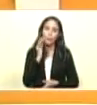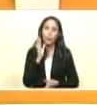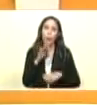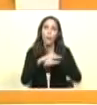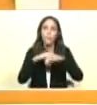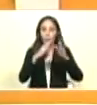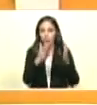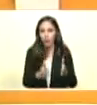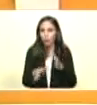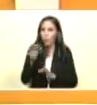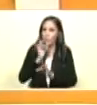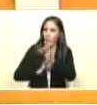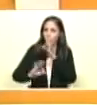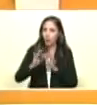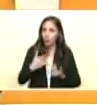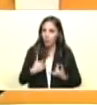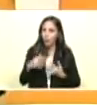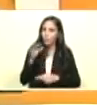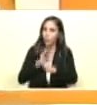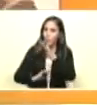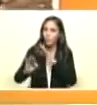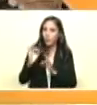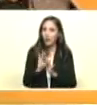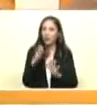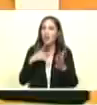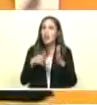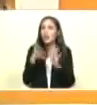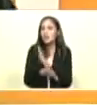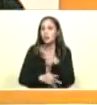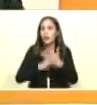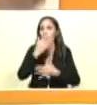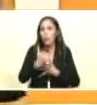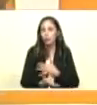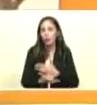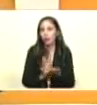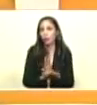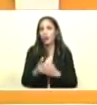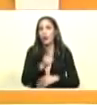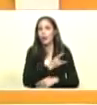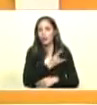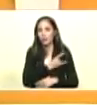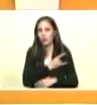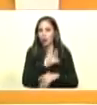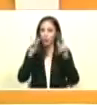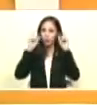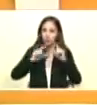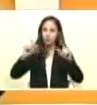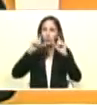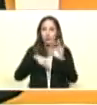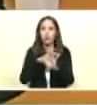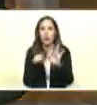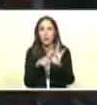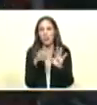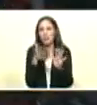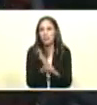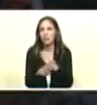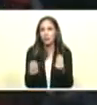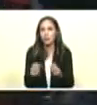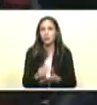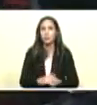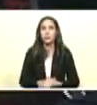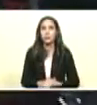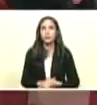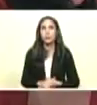el proyecto de granjas de minado universitario, estudiantil y juvenil. Por favor. Sí,